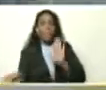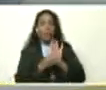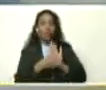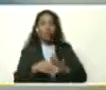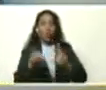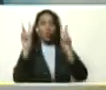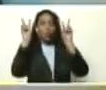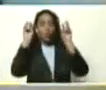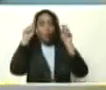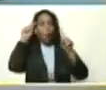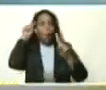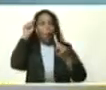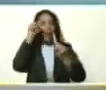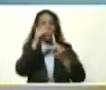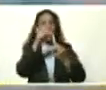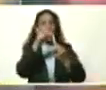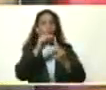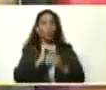meta.